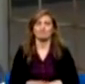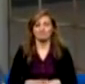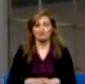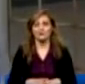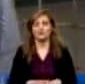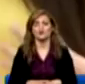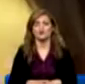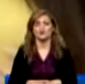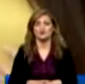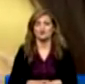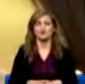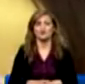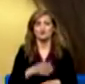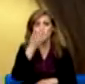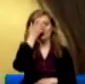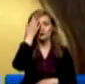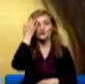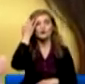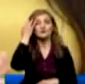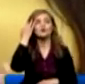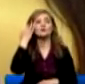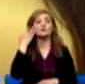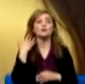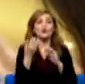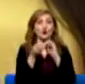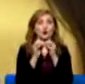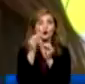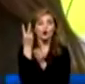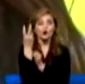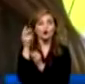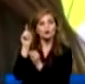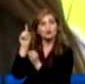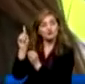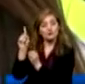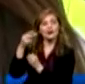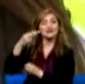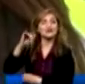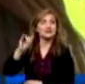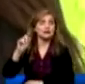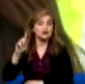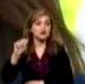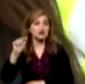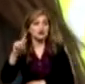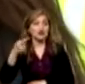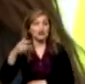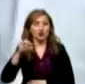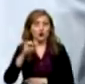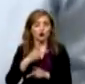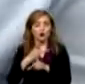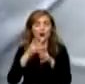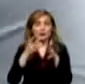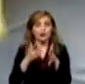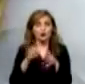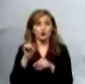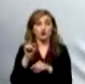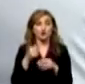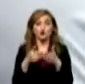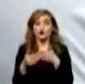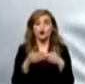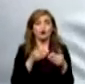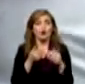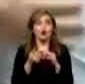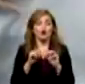aquellas circunstancias. Desde la Izquierda Democrática, Andrea Hidalgo, virtual concejala rural de Quito, aseguró que no importa que